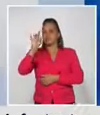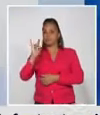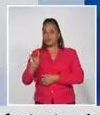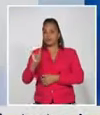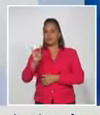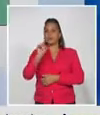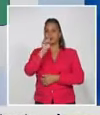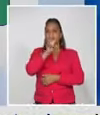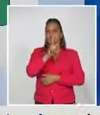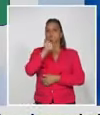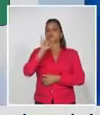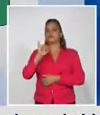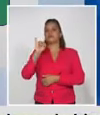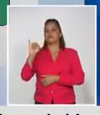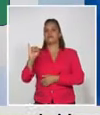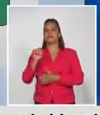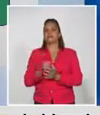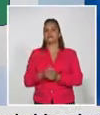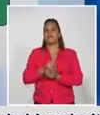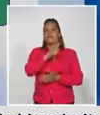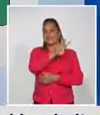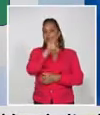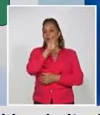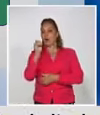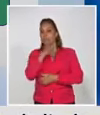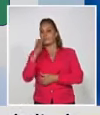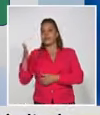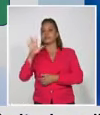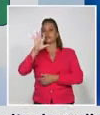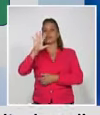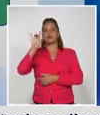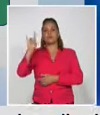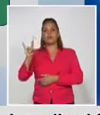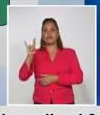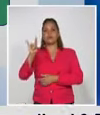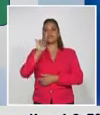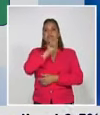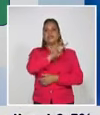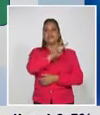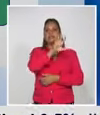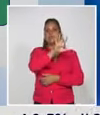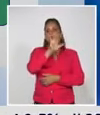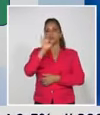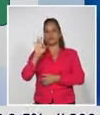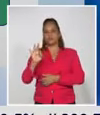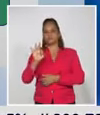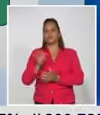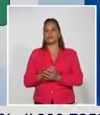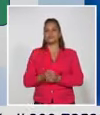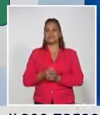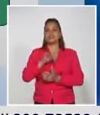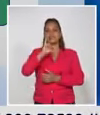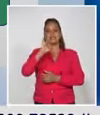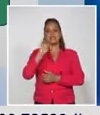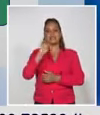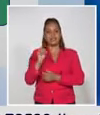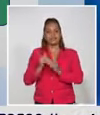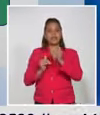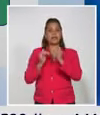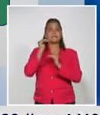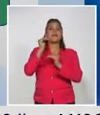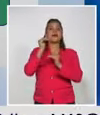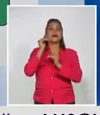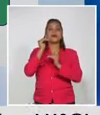366. De 40 a 59, 358. Y de 60 y más, también una